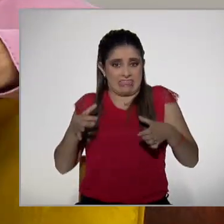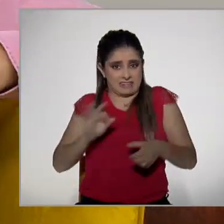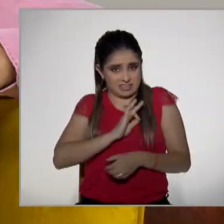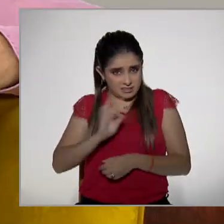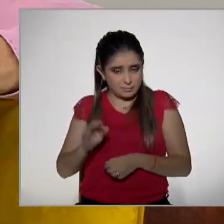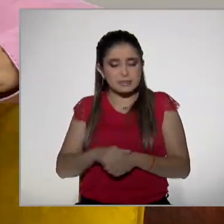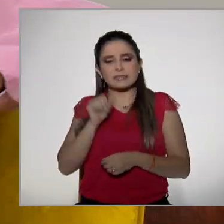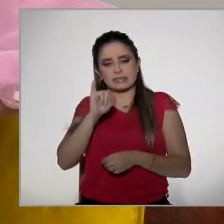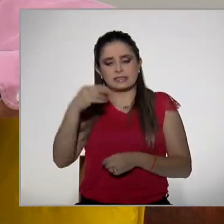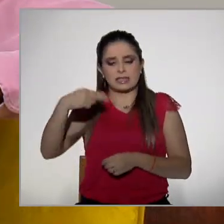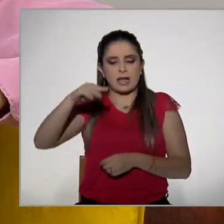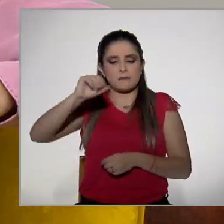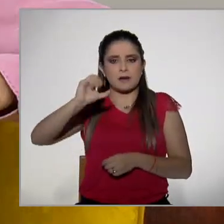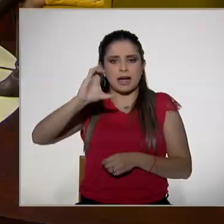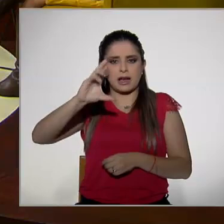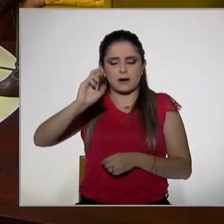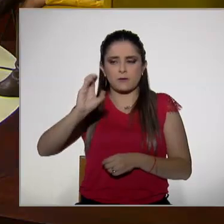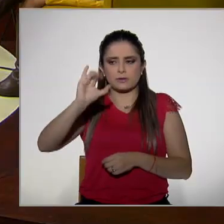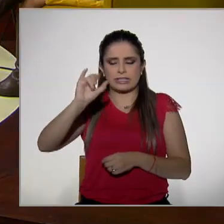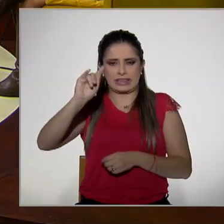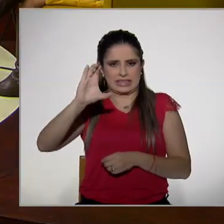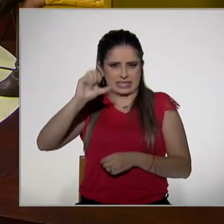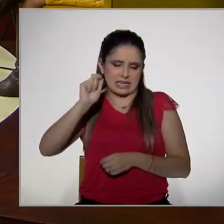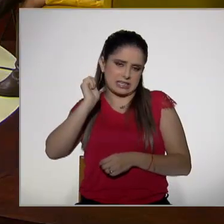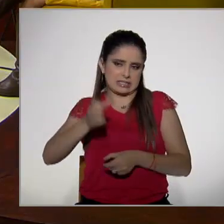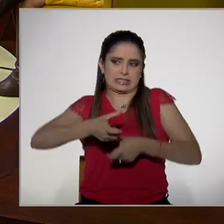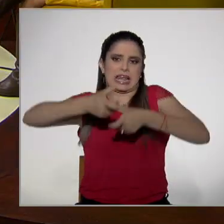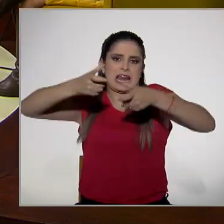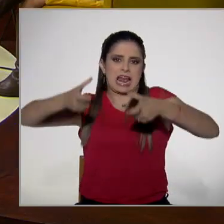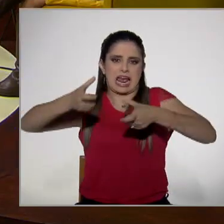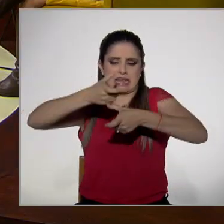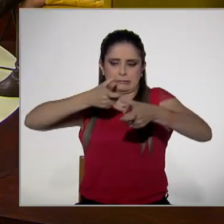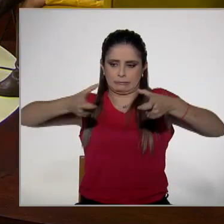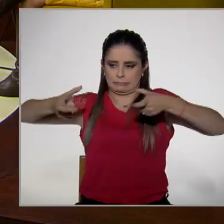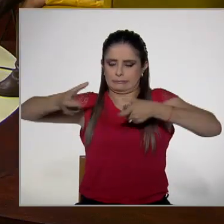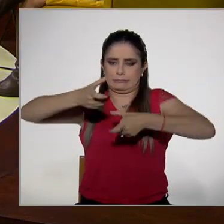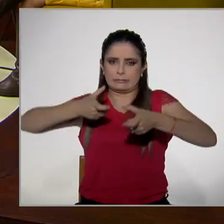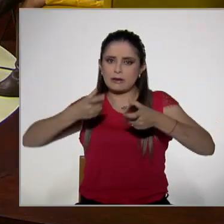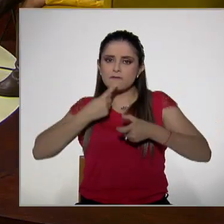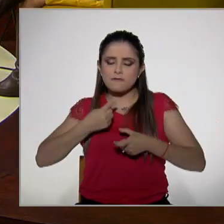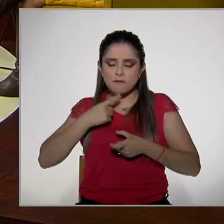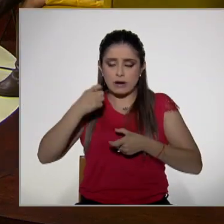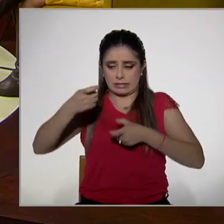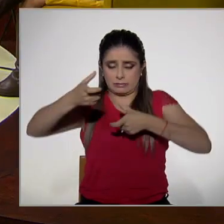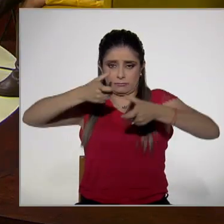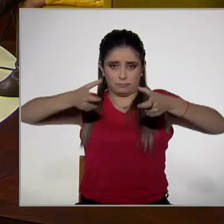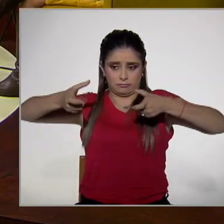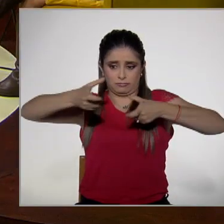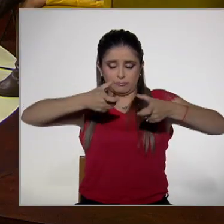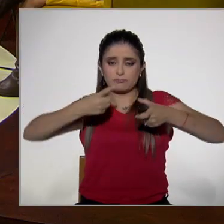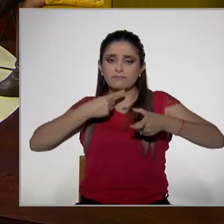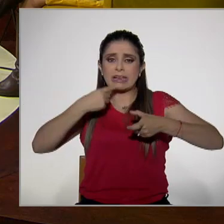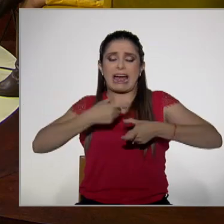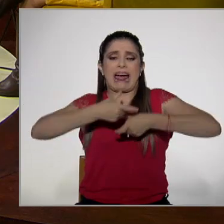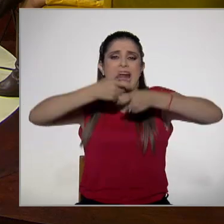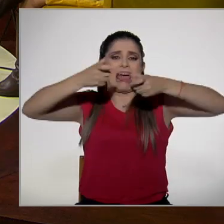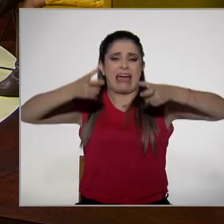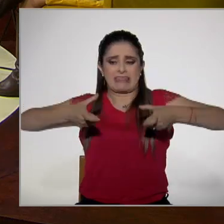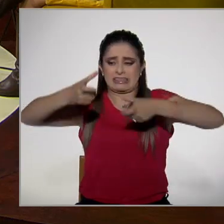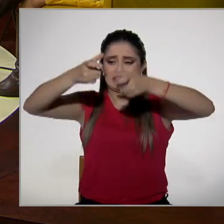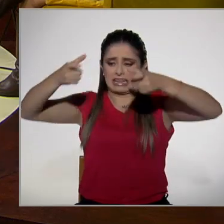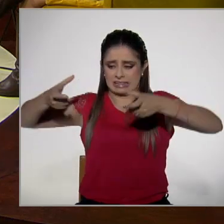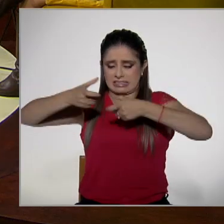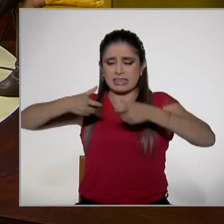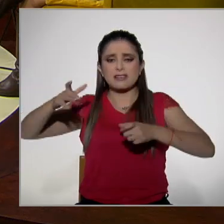se llama macro citic ahí qué quiere decir esto macro citi acá es cuando los glóbulos están más grandes y esto puede ser por